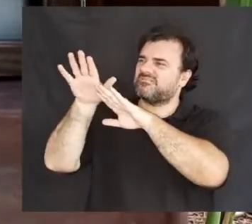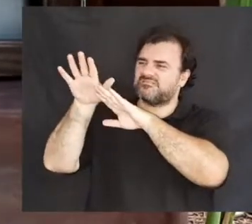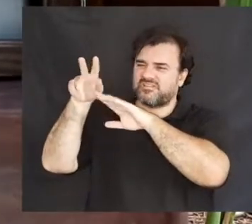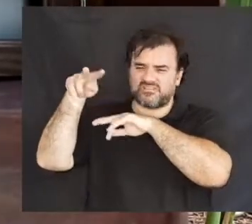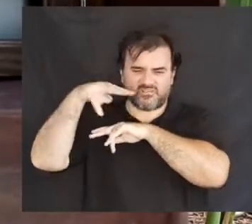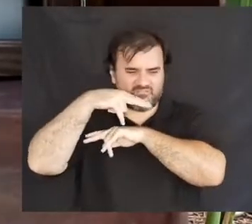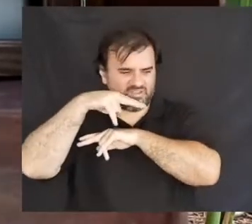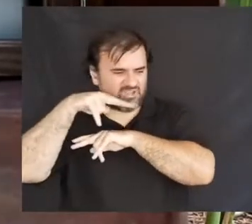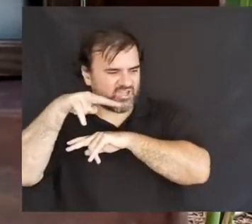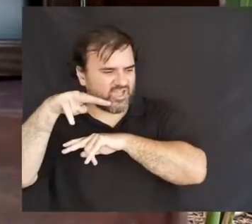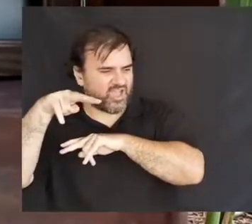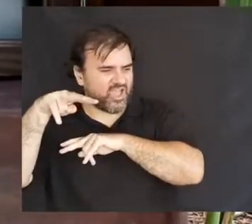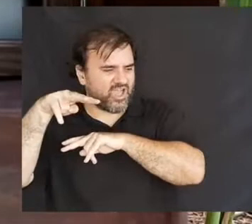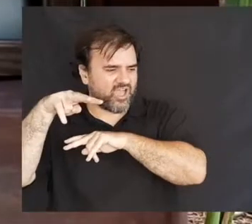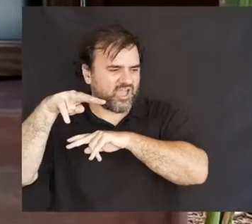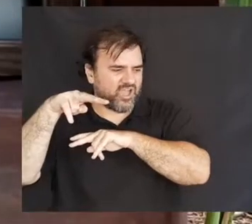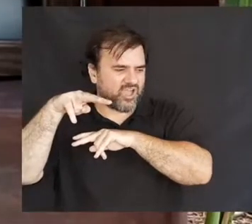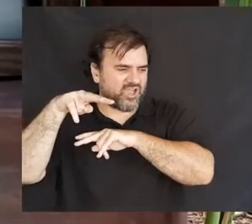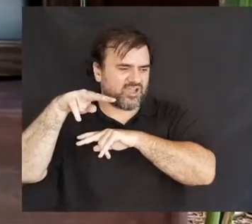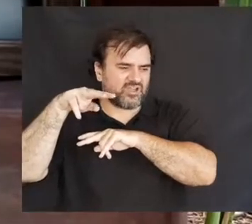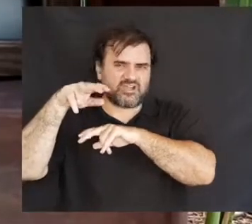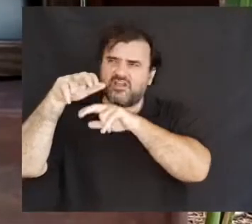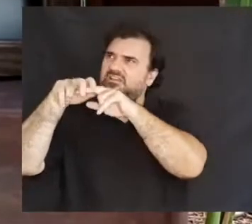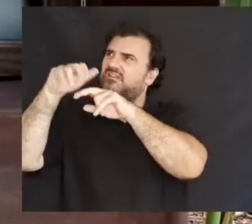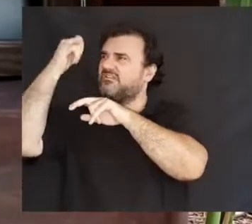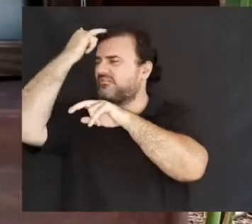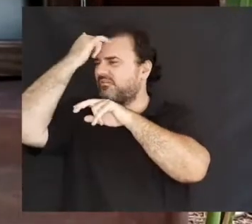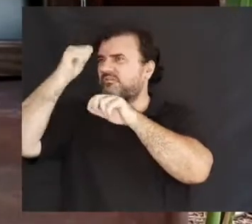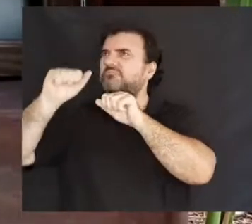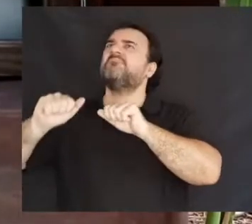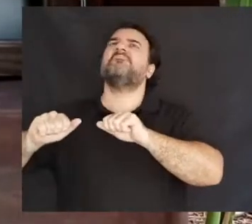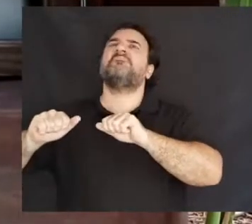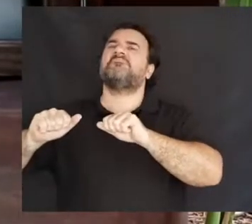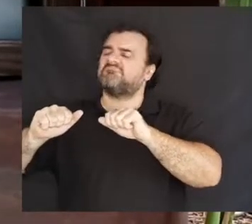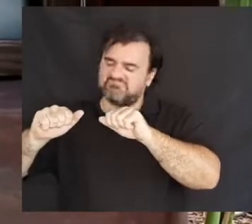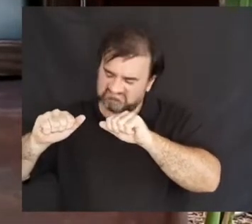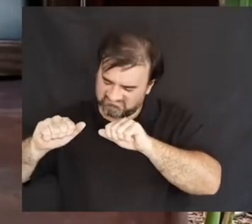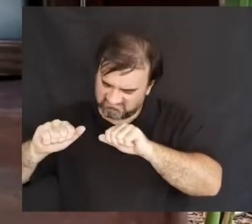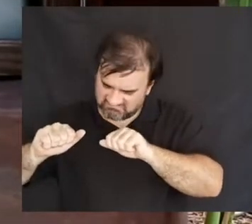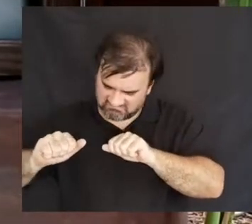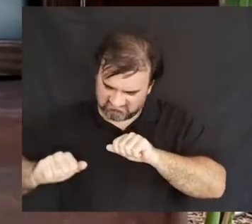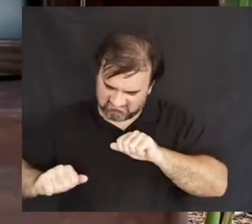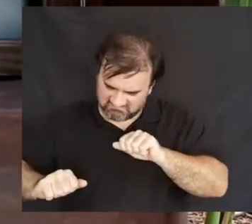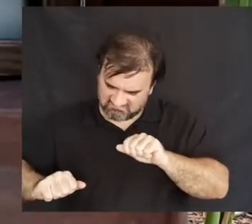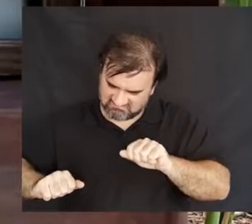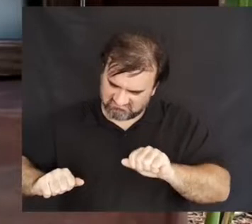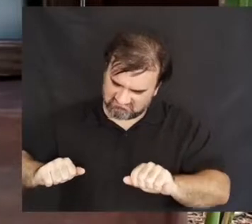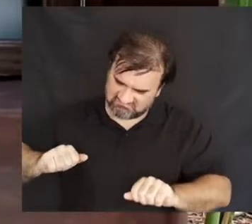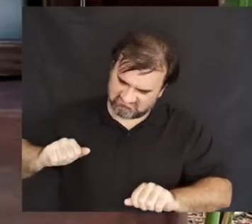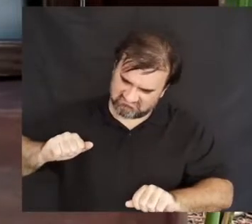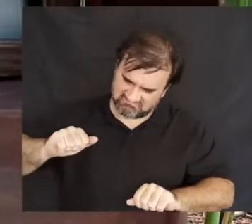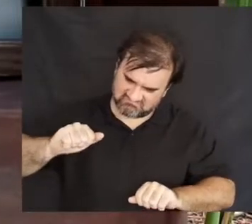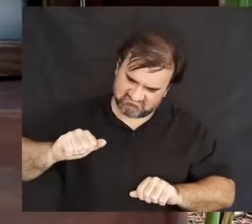Toa. No tenía la arrogancia de antes, no levantaba al cielo airosamente la testa coronada. Lo